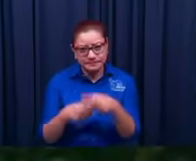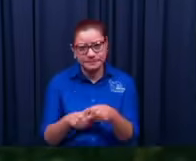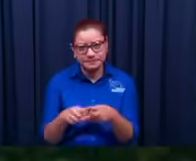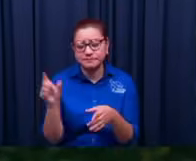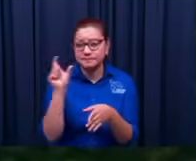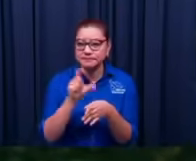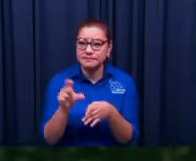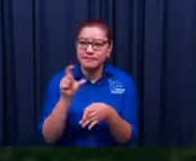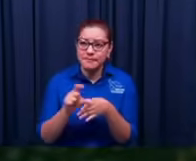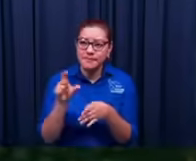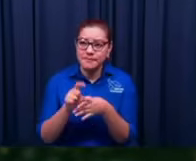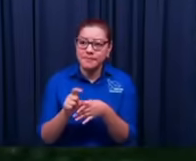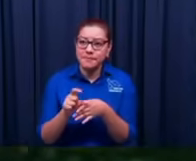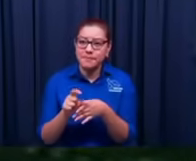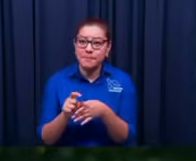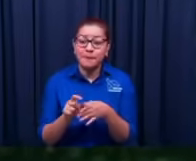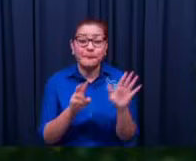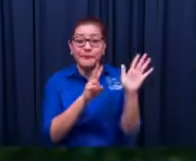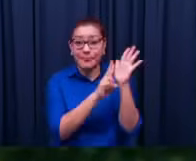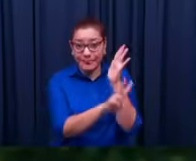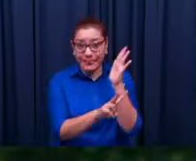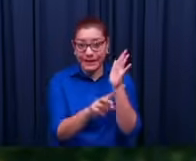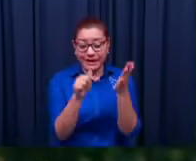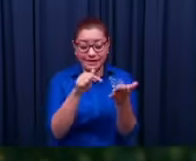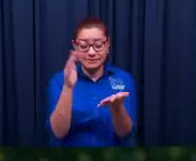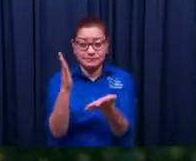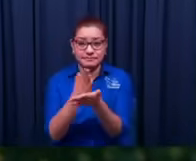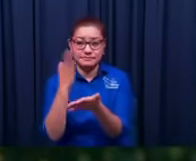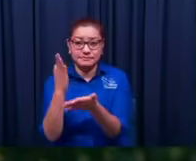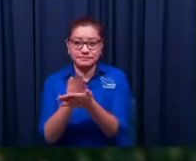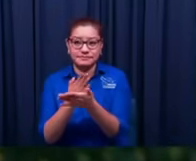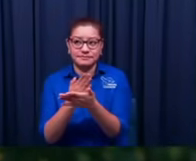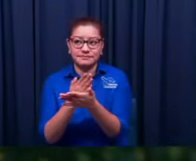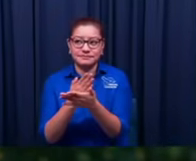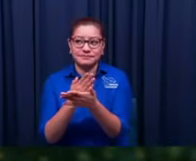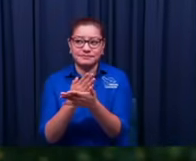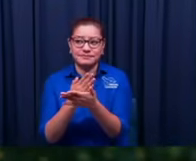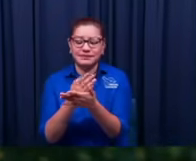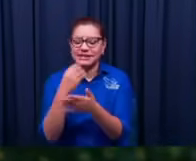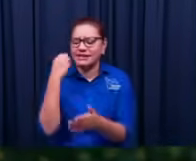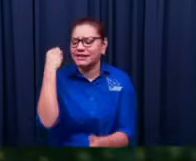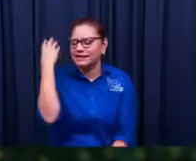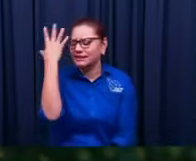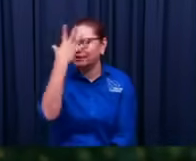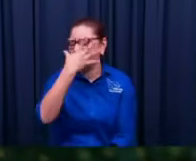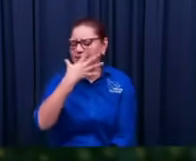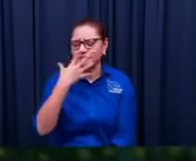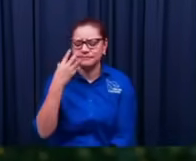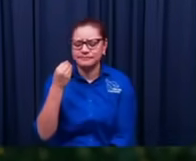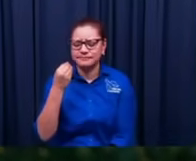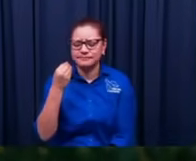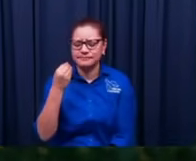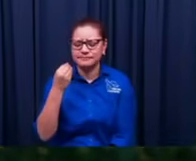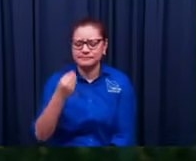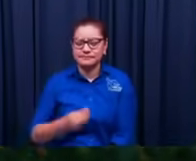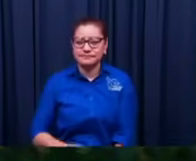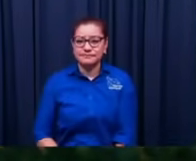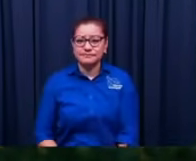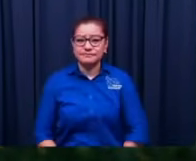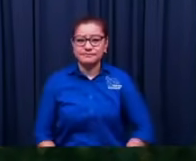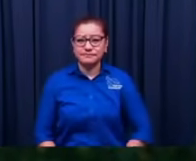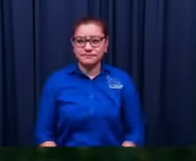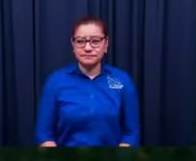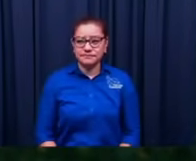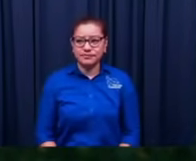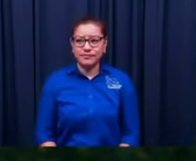Hay que componerlas. Y hay un texto en la Biblia, bueno, hay un montón de textos tan preciosos, hermano, pero hay algunos